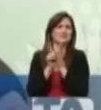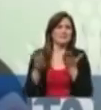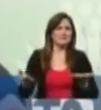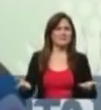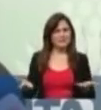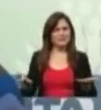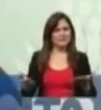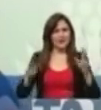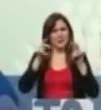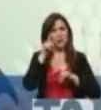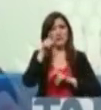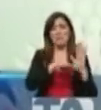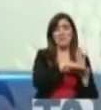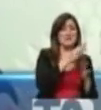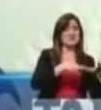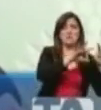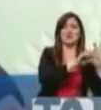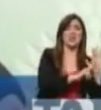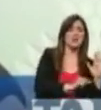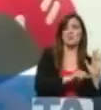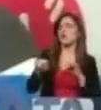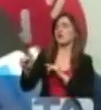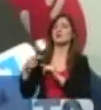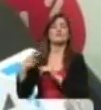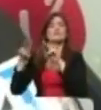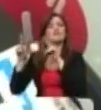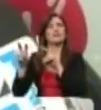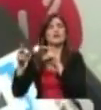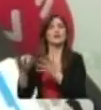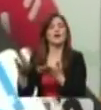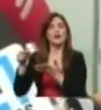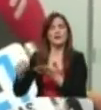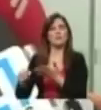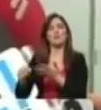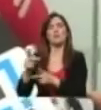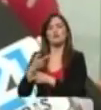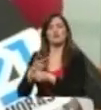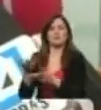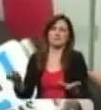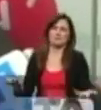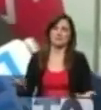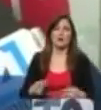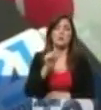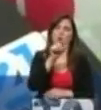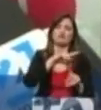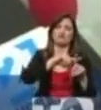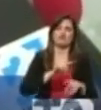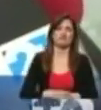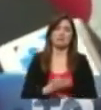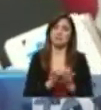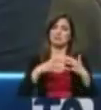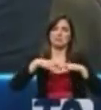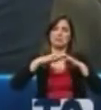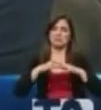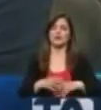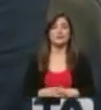política fiscal tiene supremacía por la política productiva. Tiene poco de positivo. Definitivamente que no reactiva la